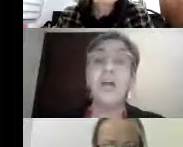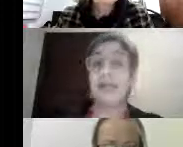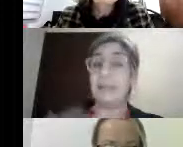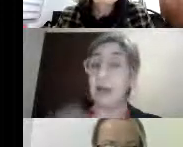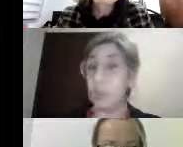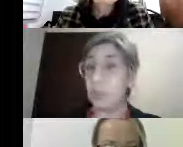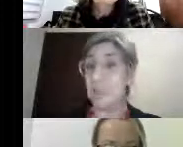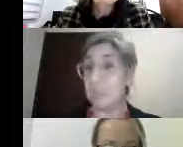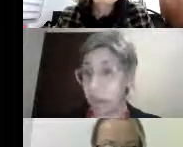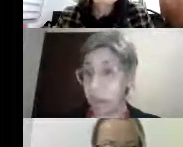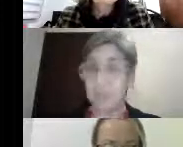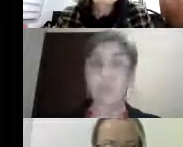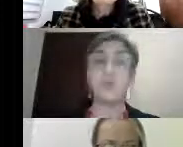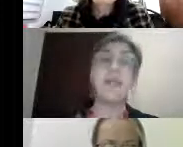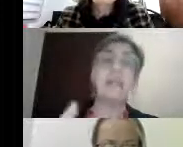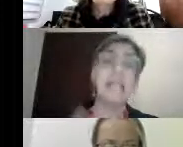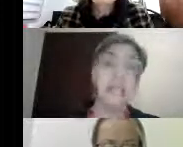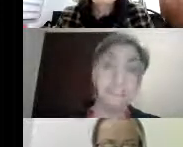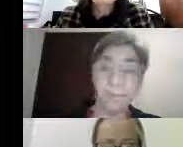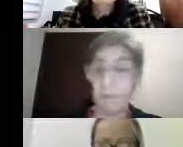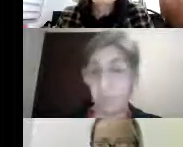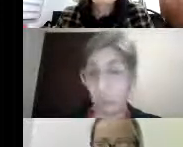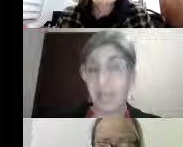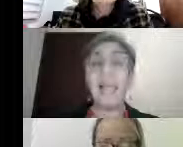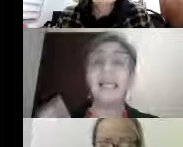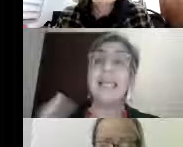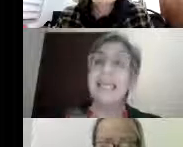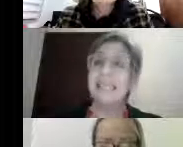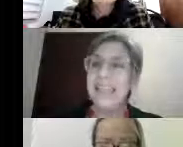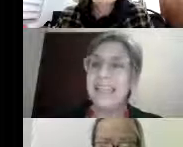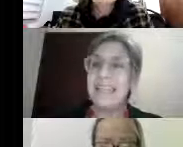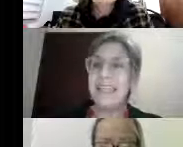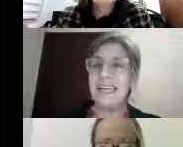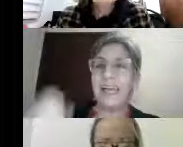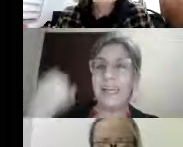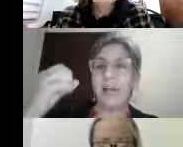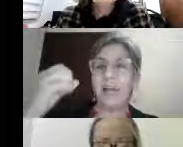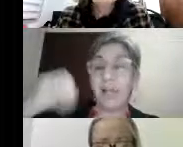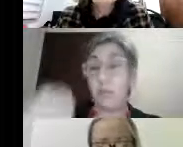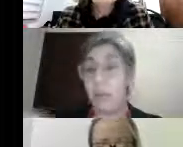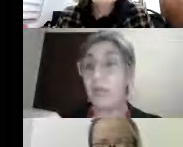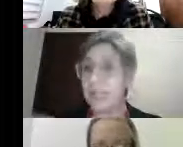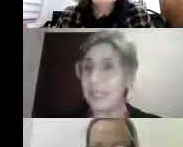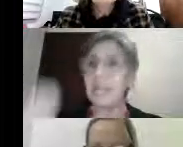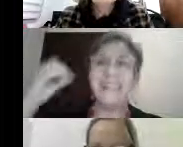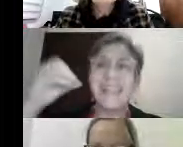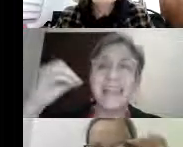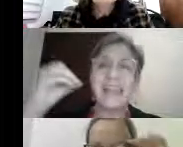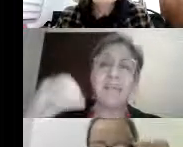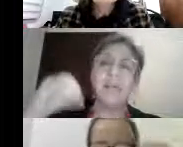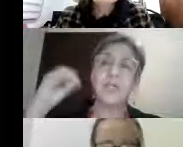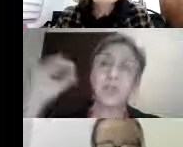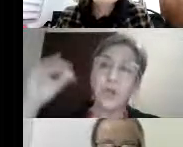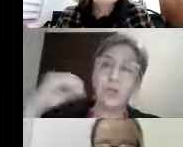pero las trabajadoras y trabajadores sexuales, las personas gay, tienen, y algunas mujeres trans,